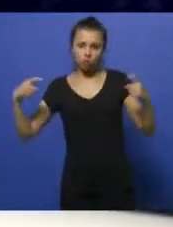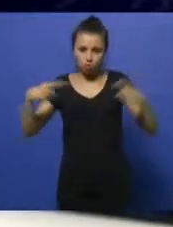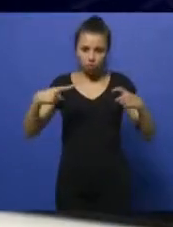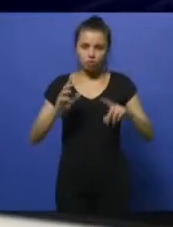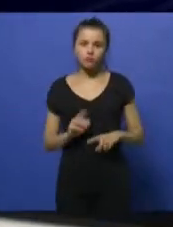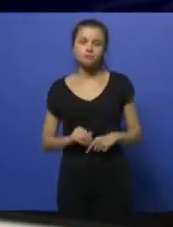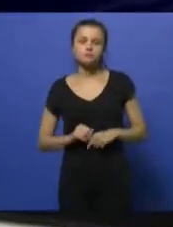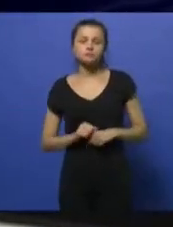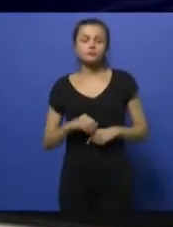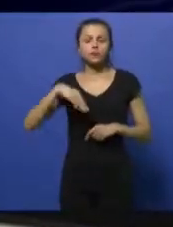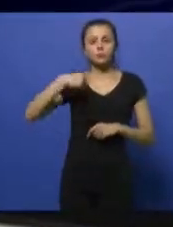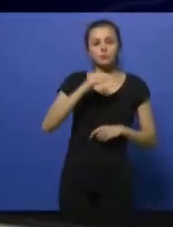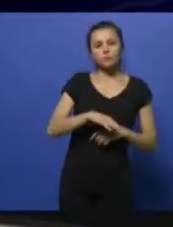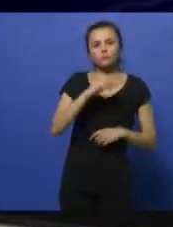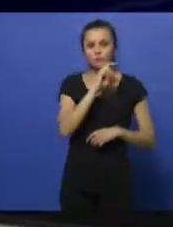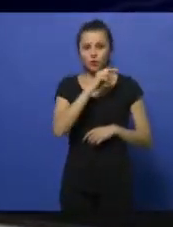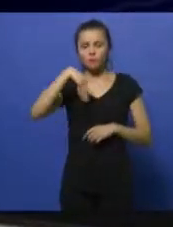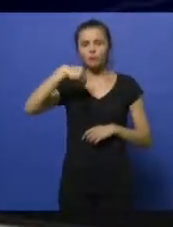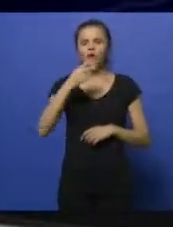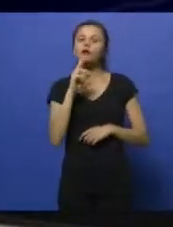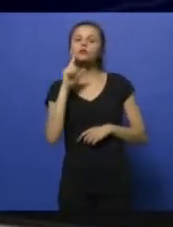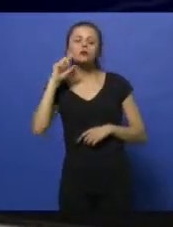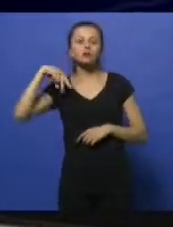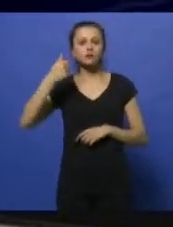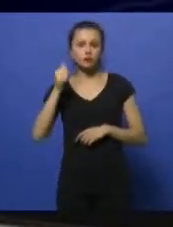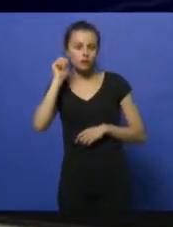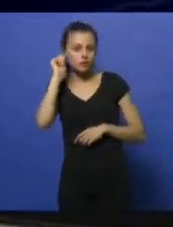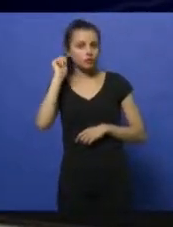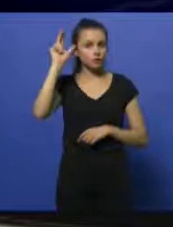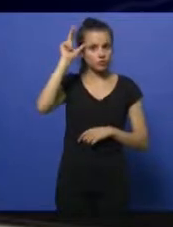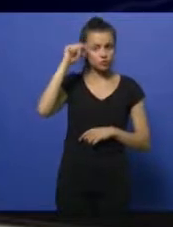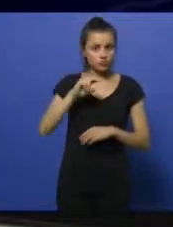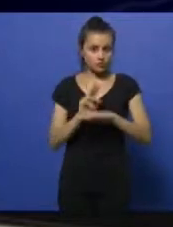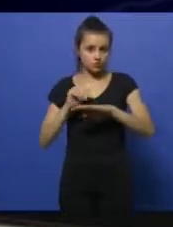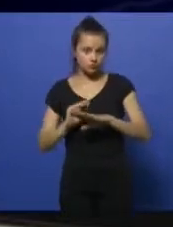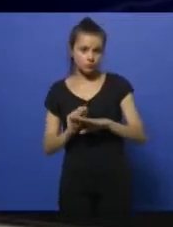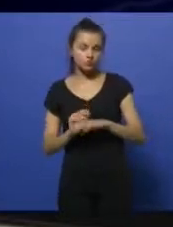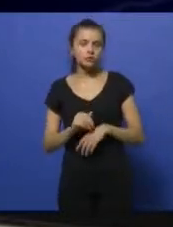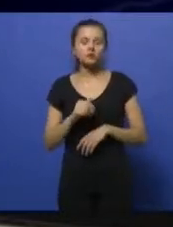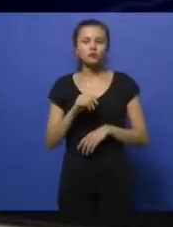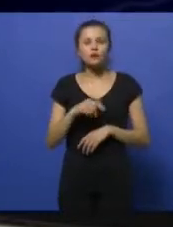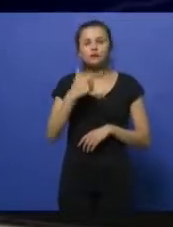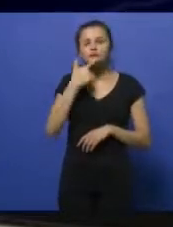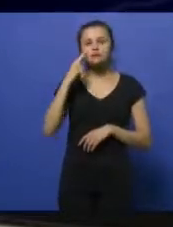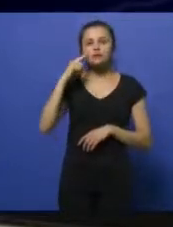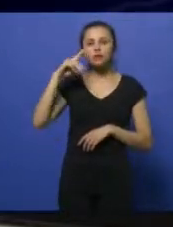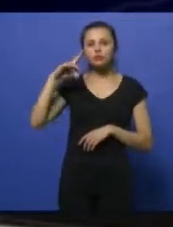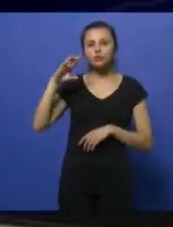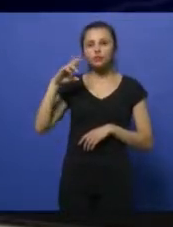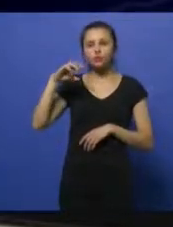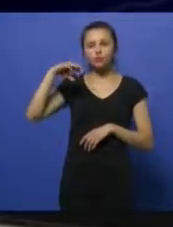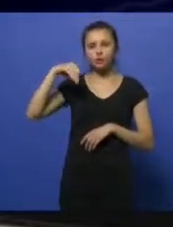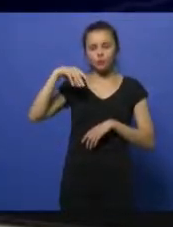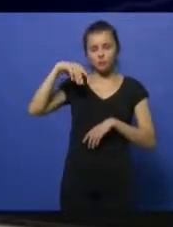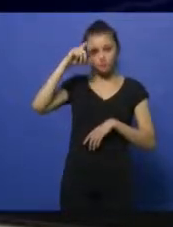Martina es una pequeña niña de 8 años de nuestra ciudad que tiene un síndrome realmente que es uno